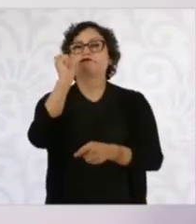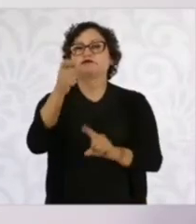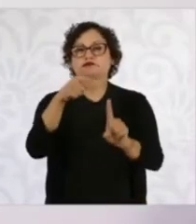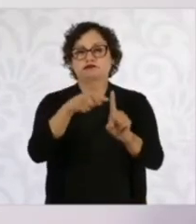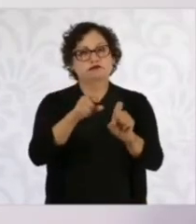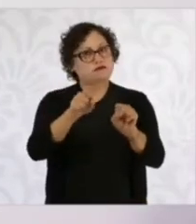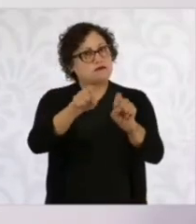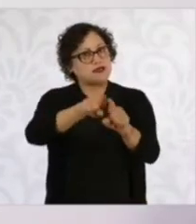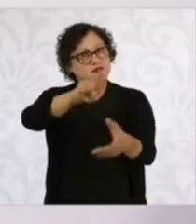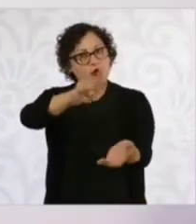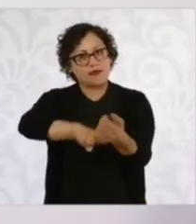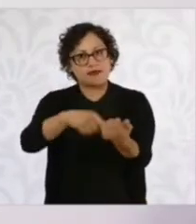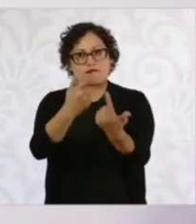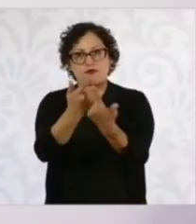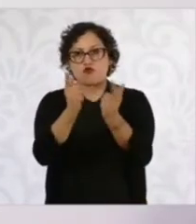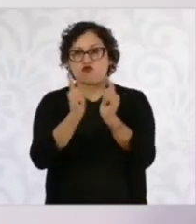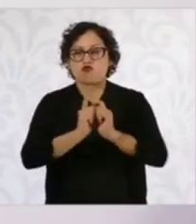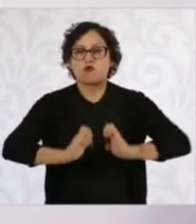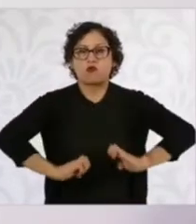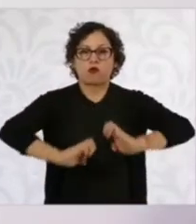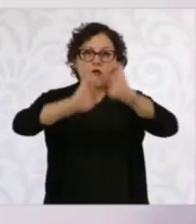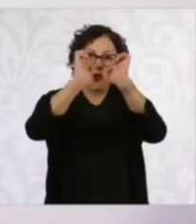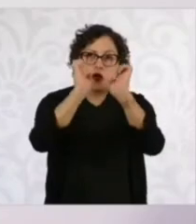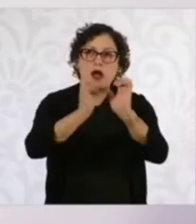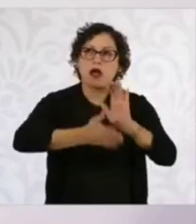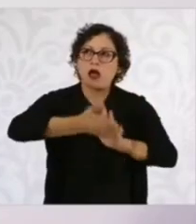de este grupo de mucha corrupción.